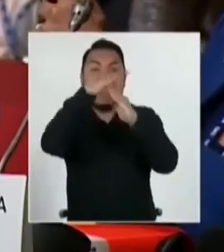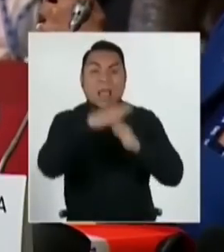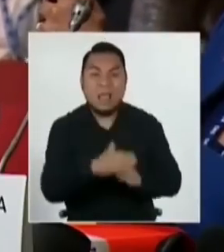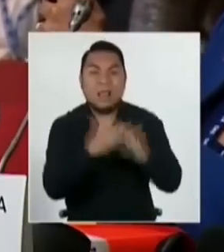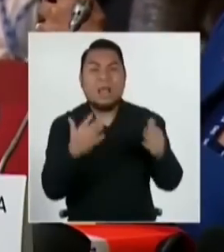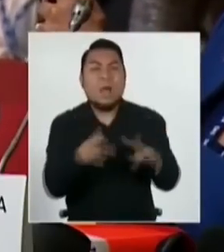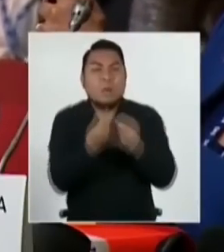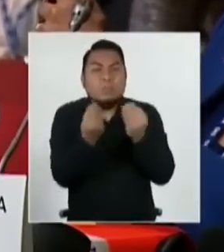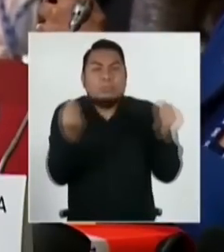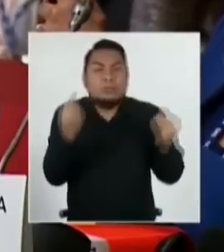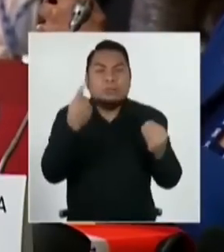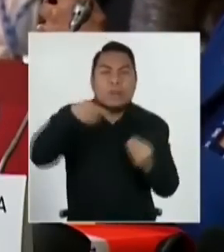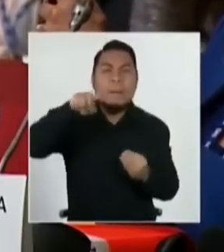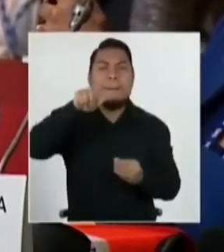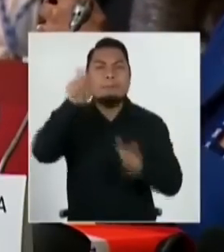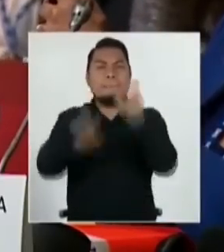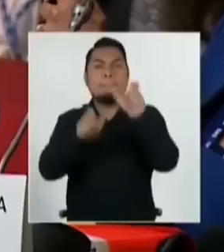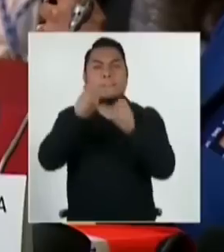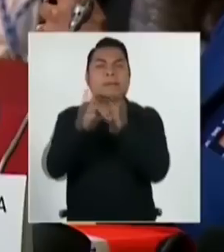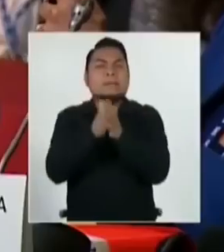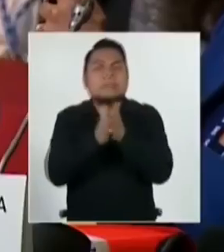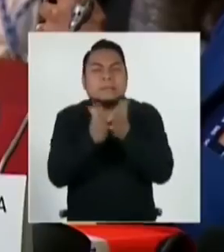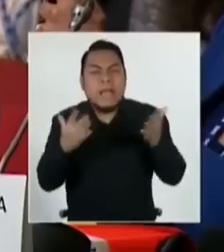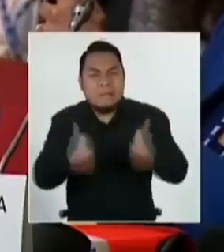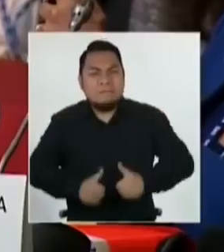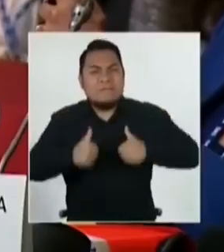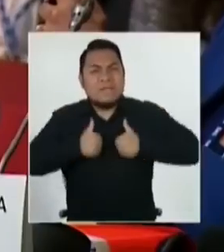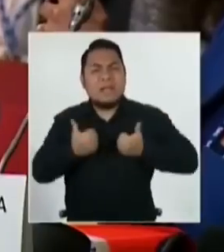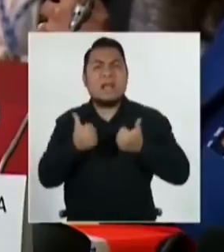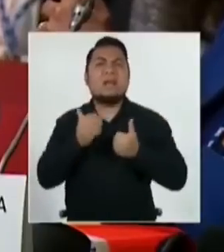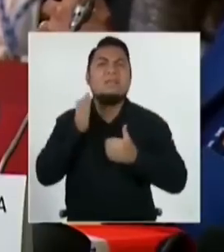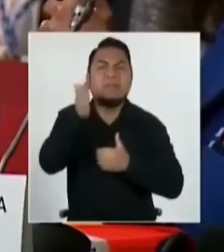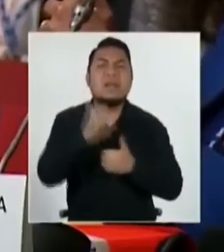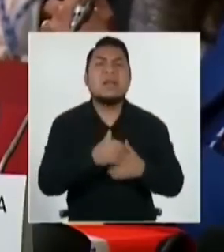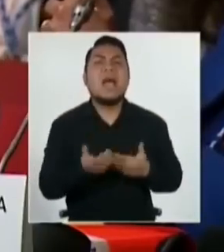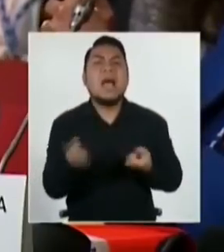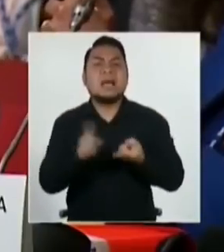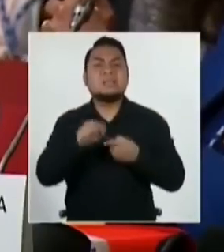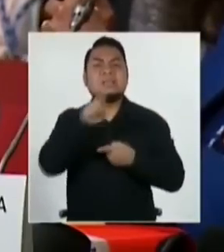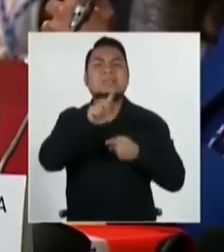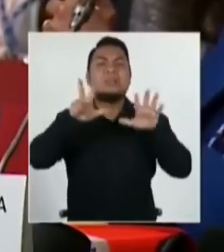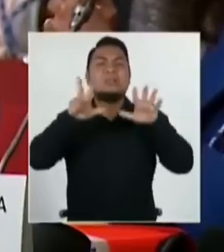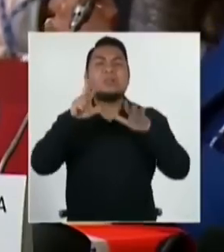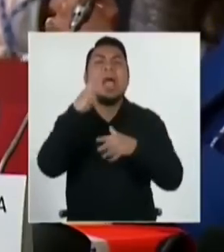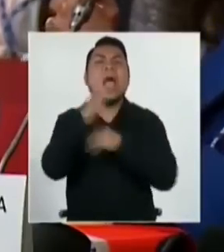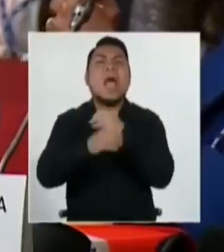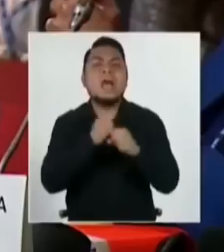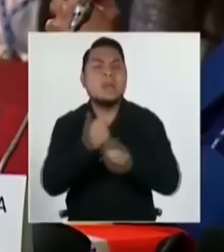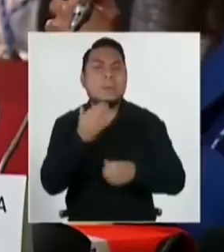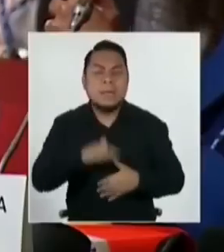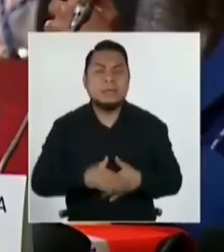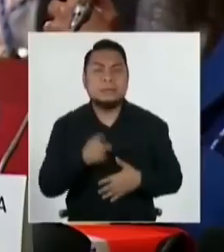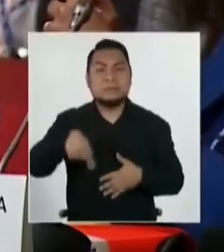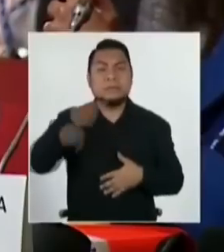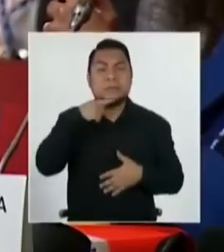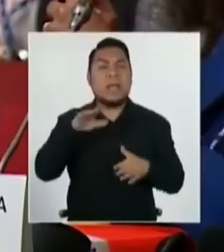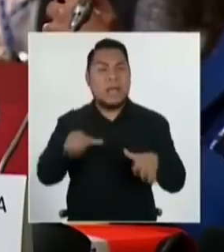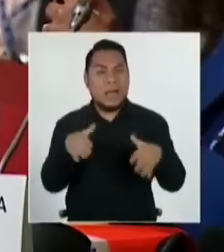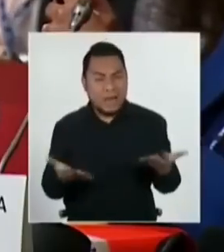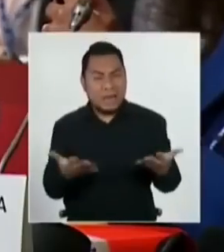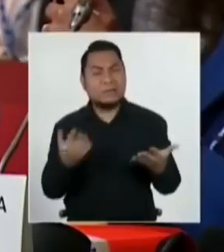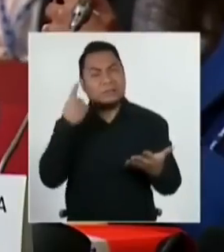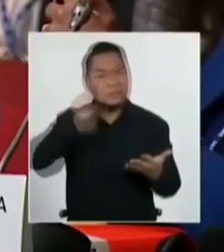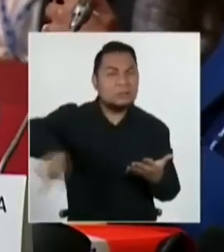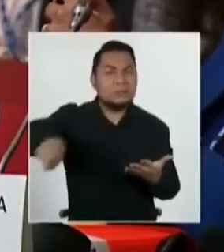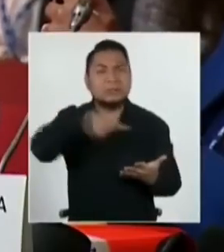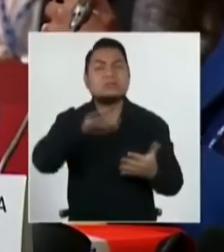causa que millones de personas tengan una expectativa de vida hasta 18 años menos, que obliga a que subsistan con